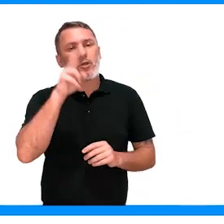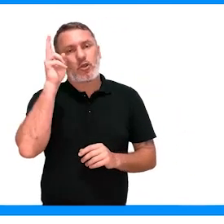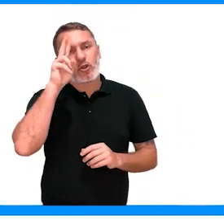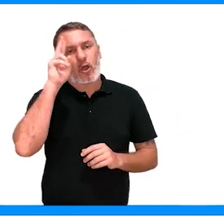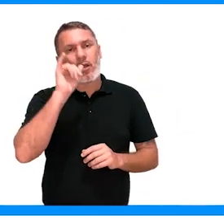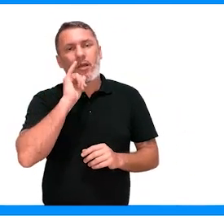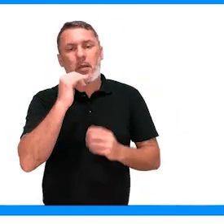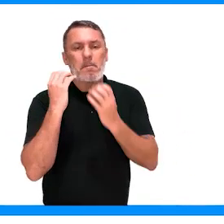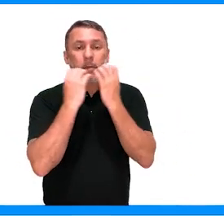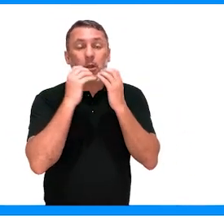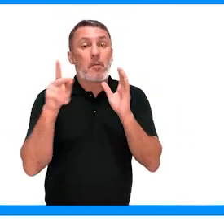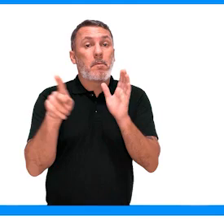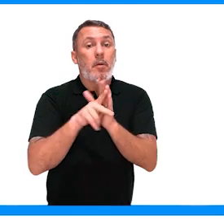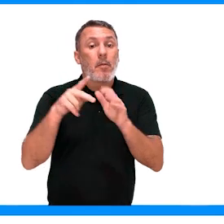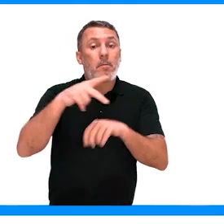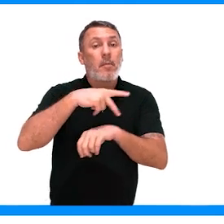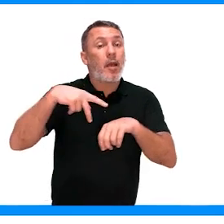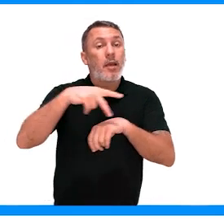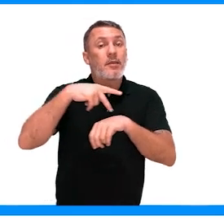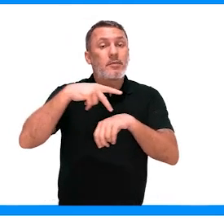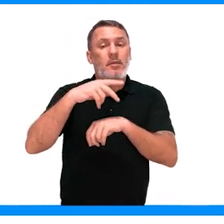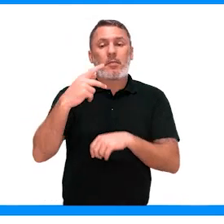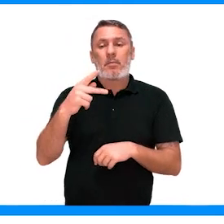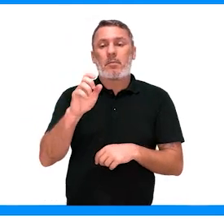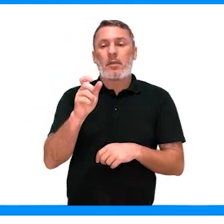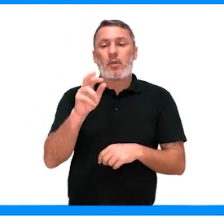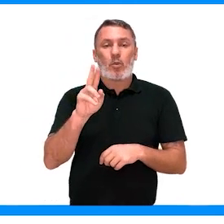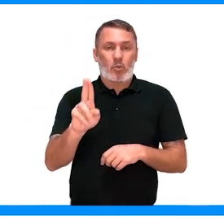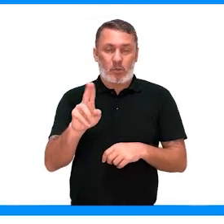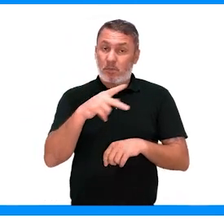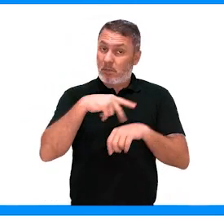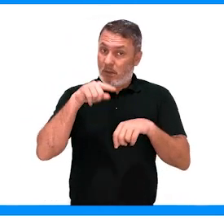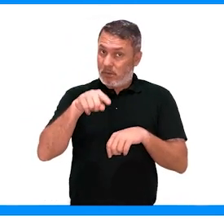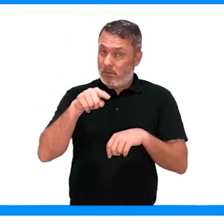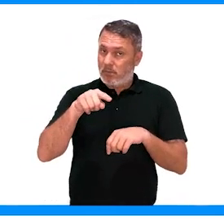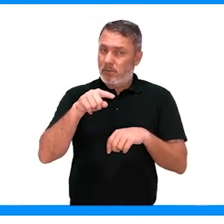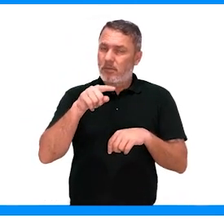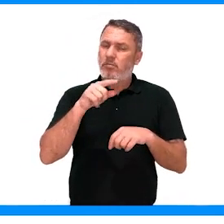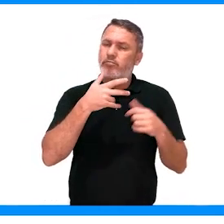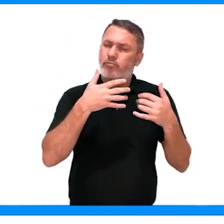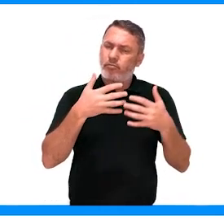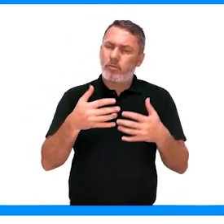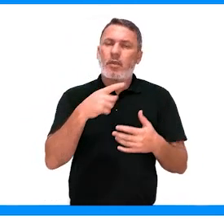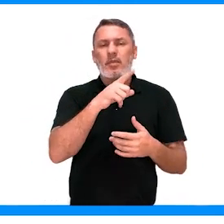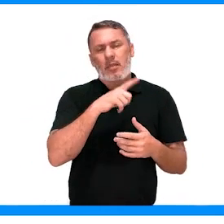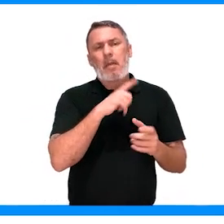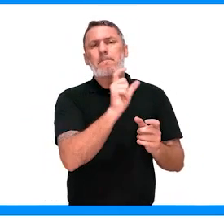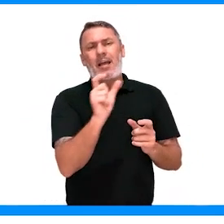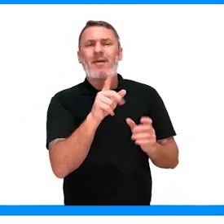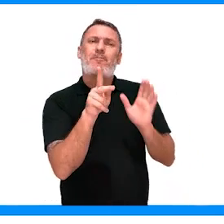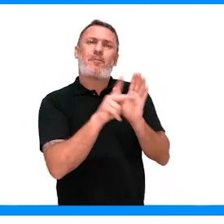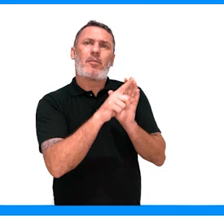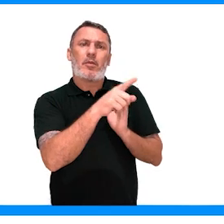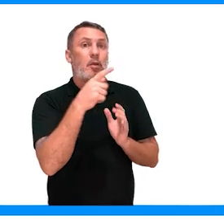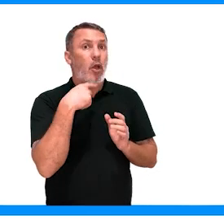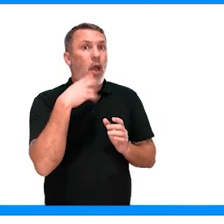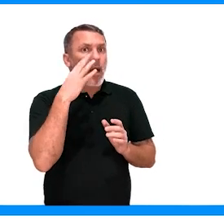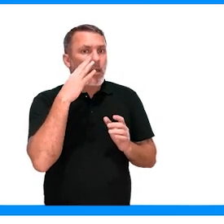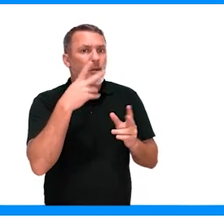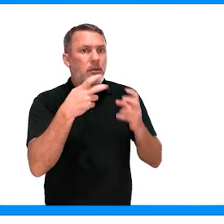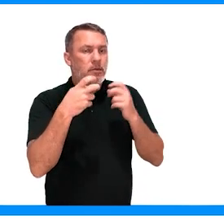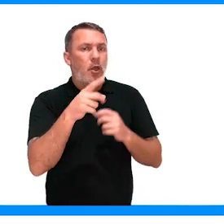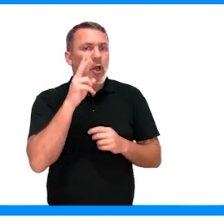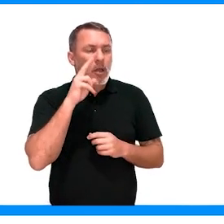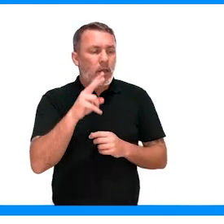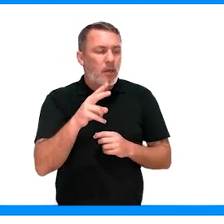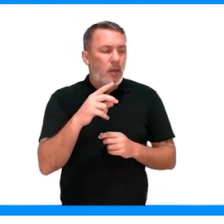história do milho peruano, né? E ele fala que tem algumas palavrinhas aqui que eu queria chamar a atenção de